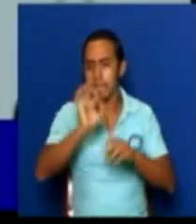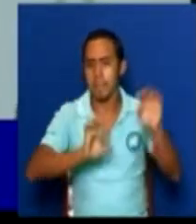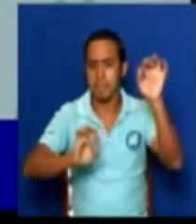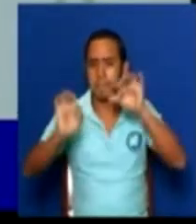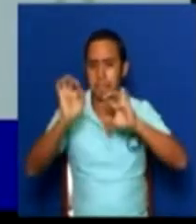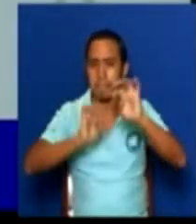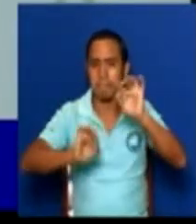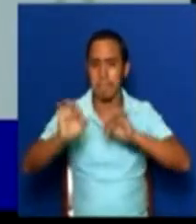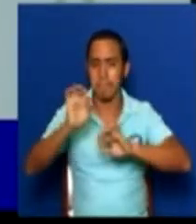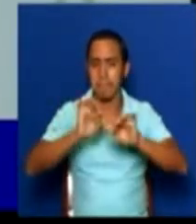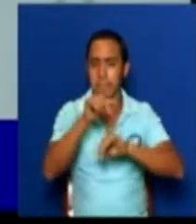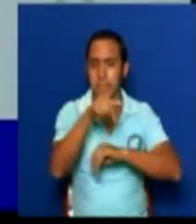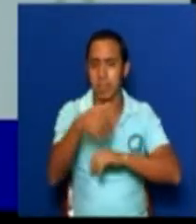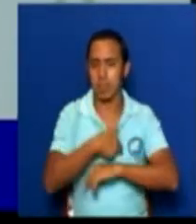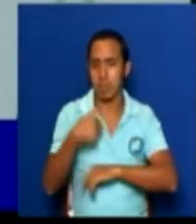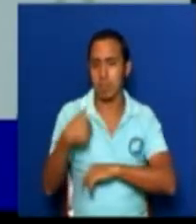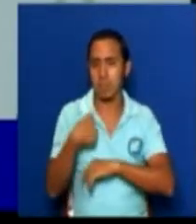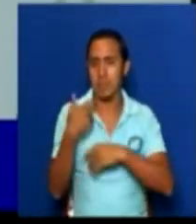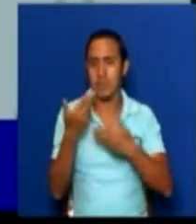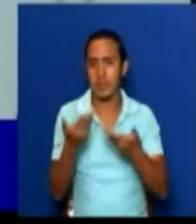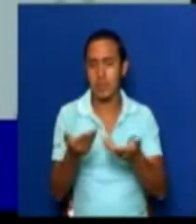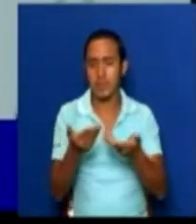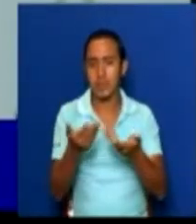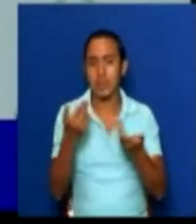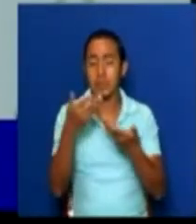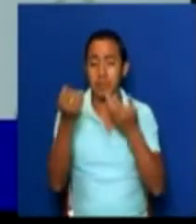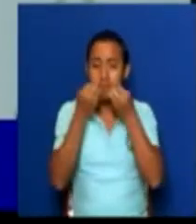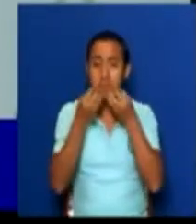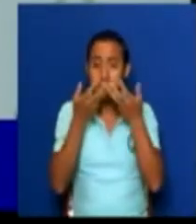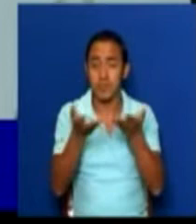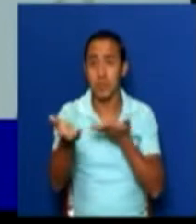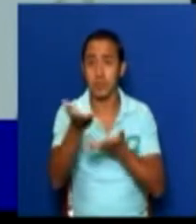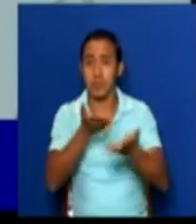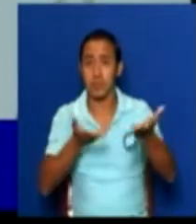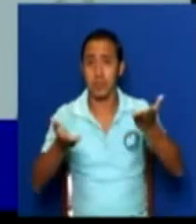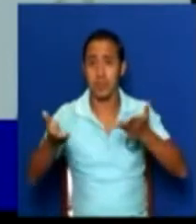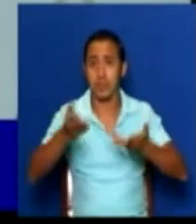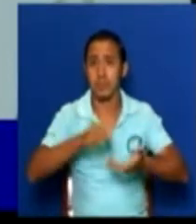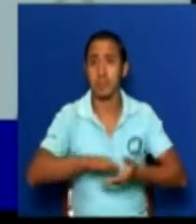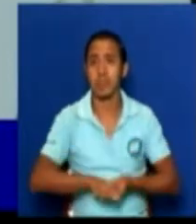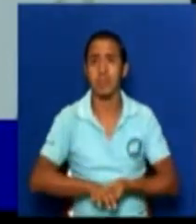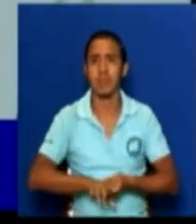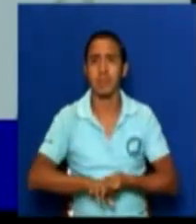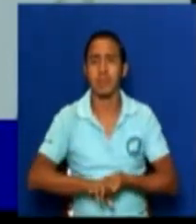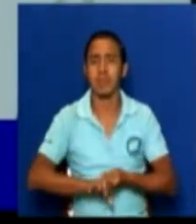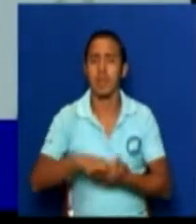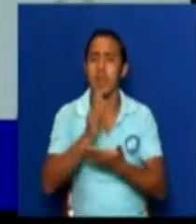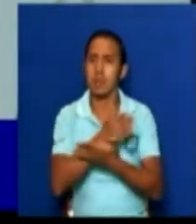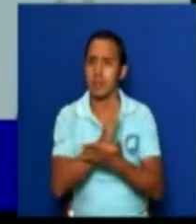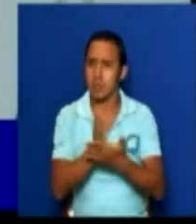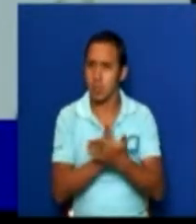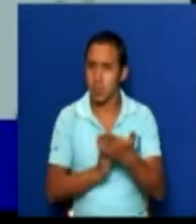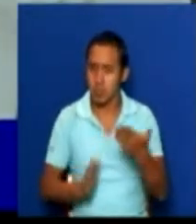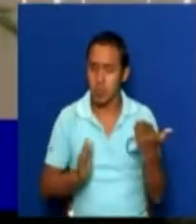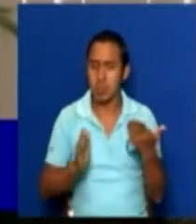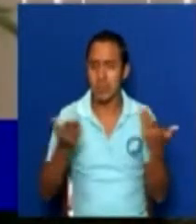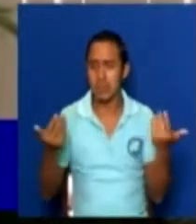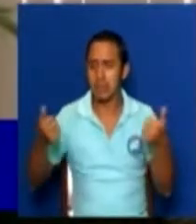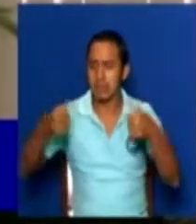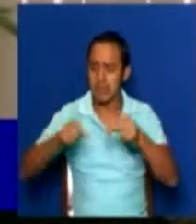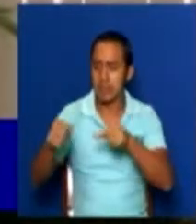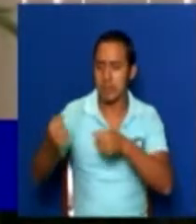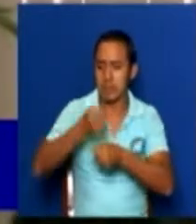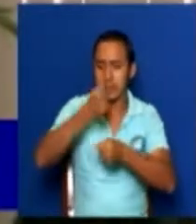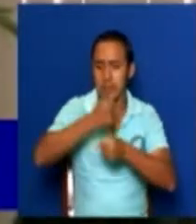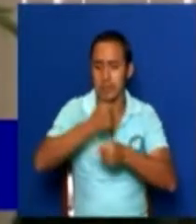de que nosotros estuviéramos aquí hoy compartiendo con ustedes. En algunas medidas de conciliación entre la vida